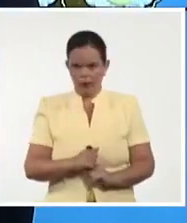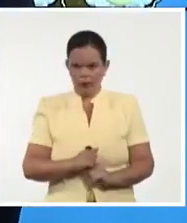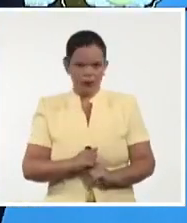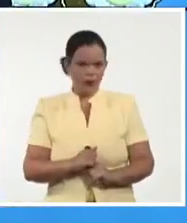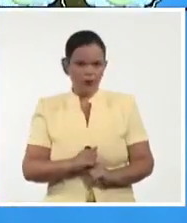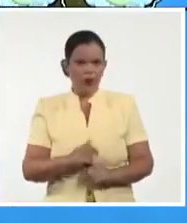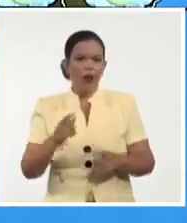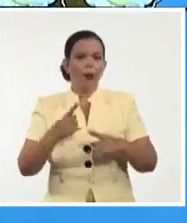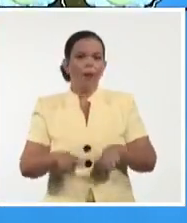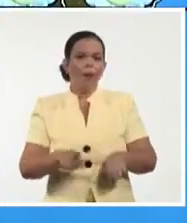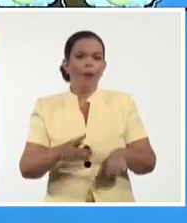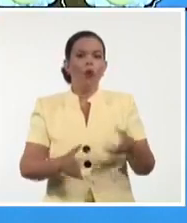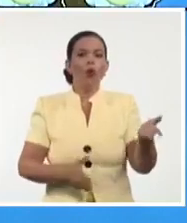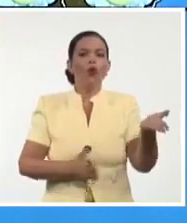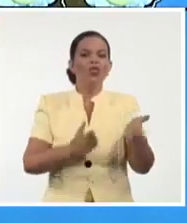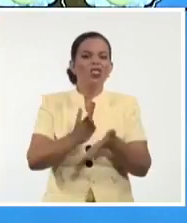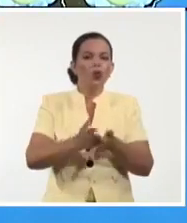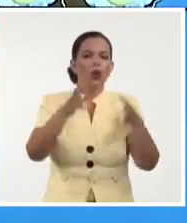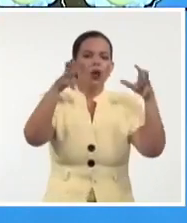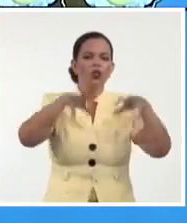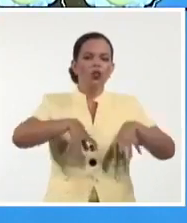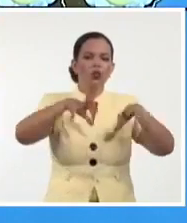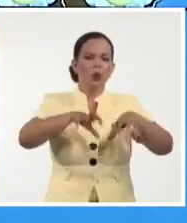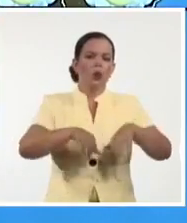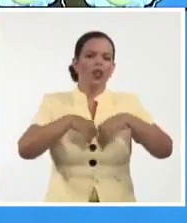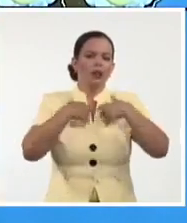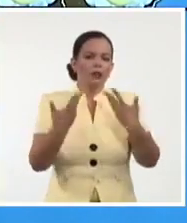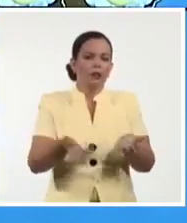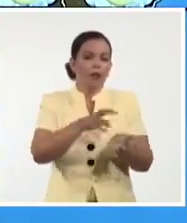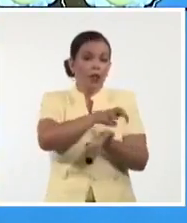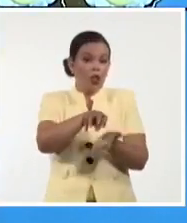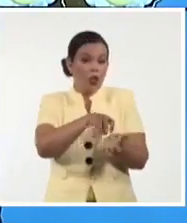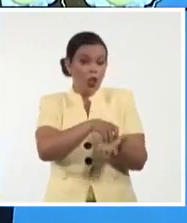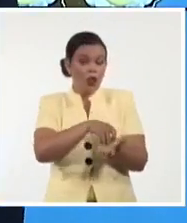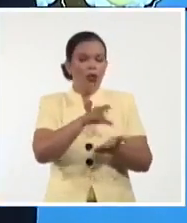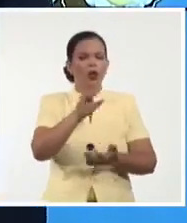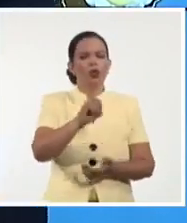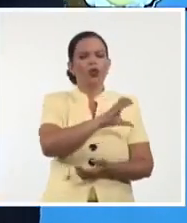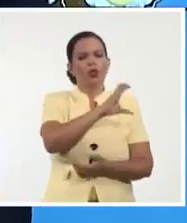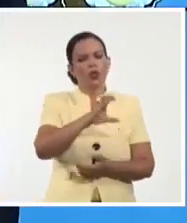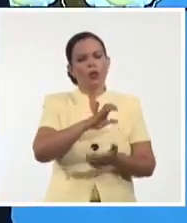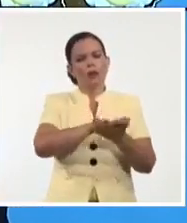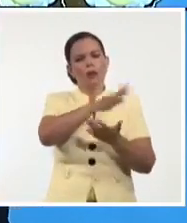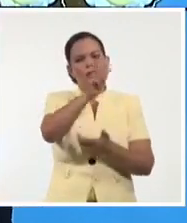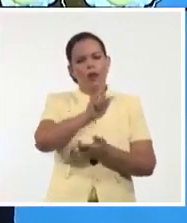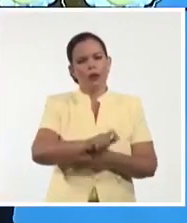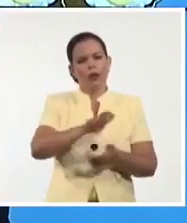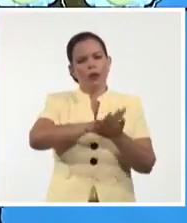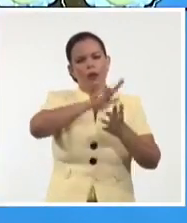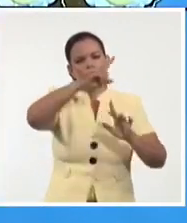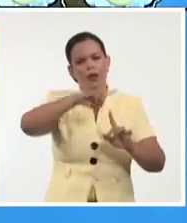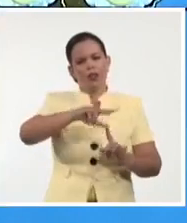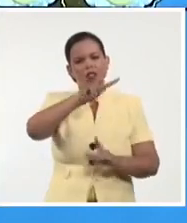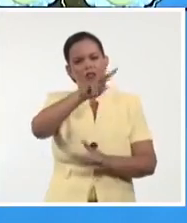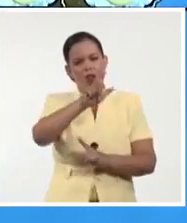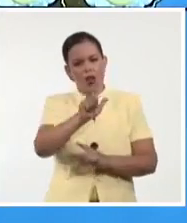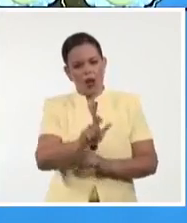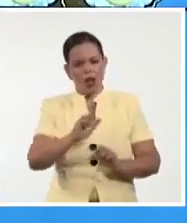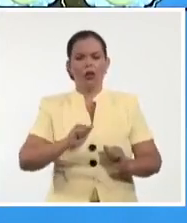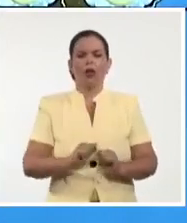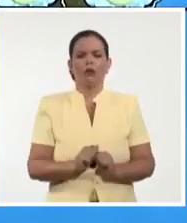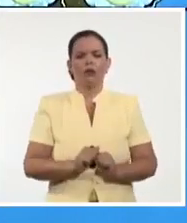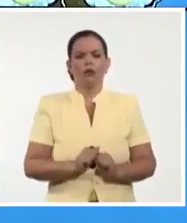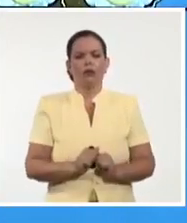de la noche sobre zonas del occidente fíjense que aquí lo que es mayabeque en matanzas villa clara y hacia el norte tendrá alguna